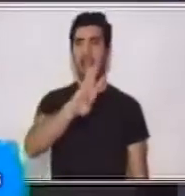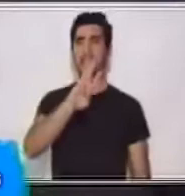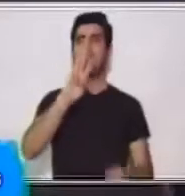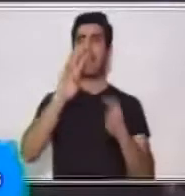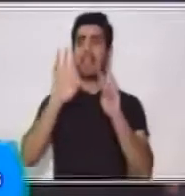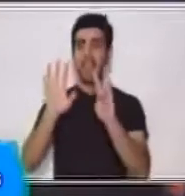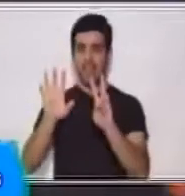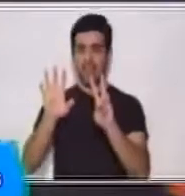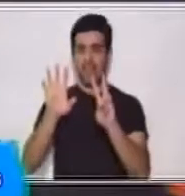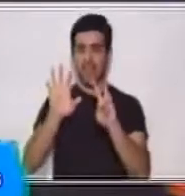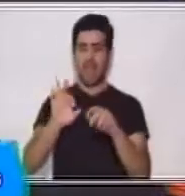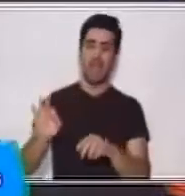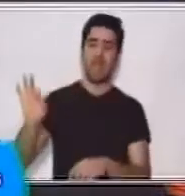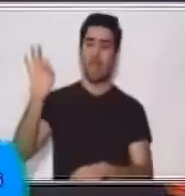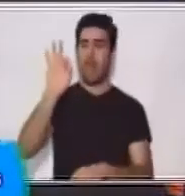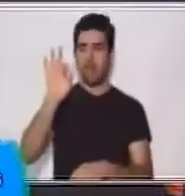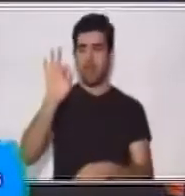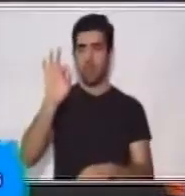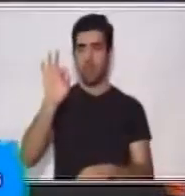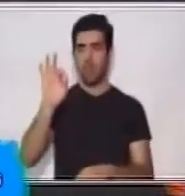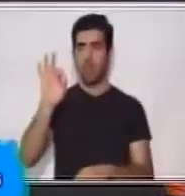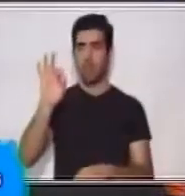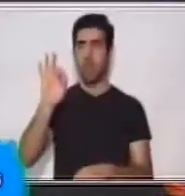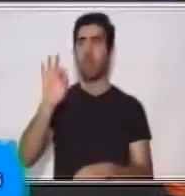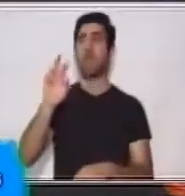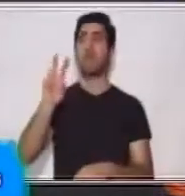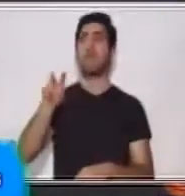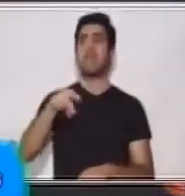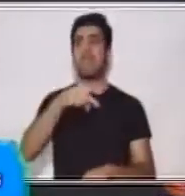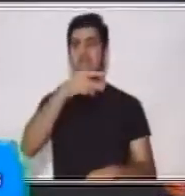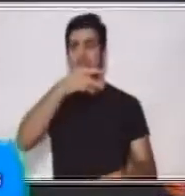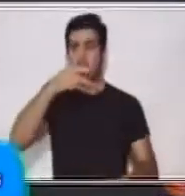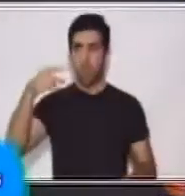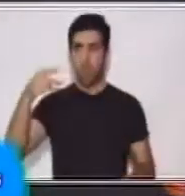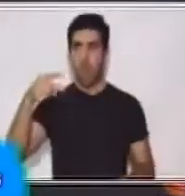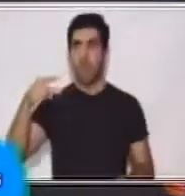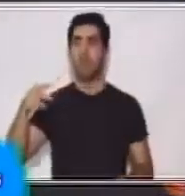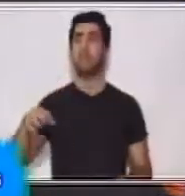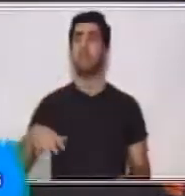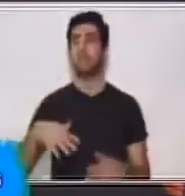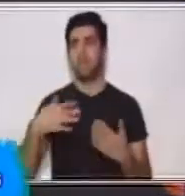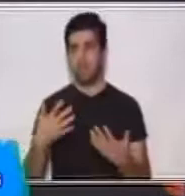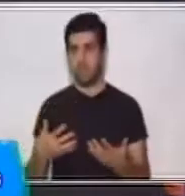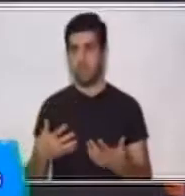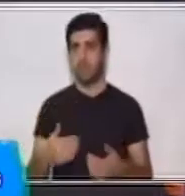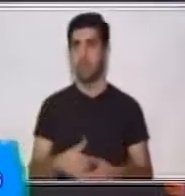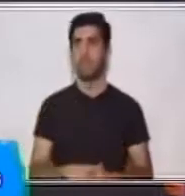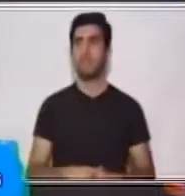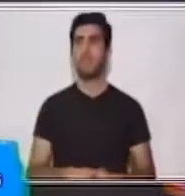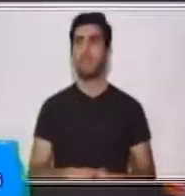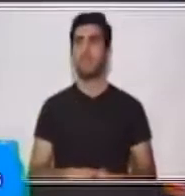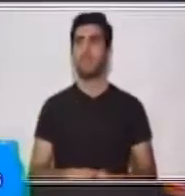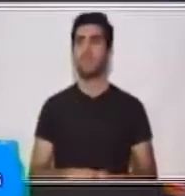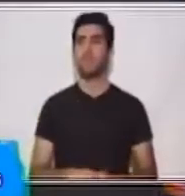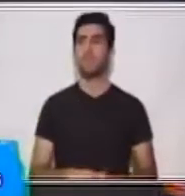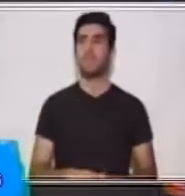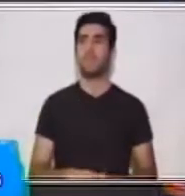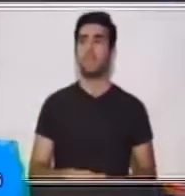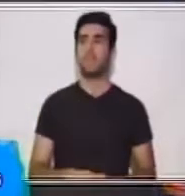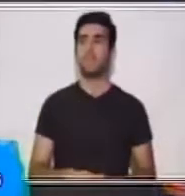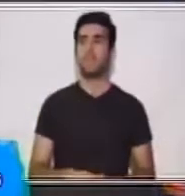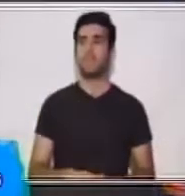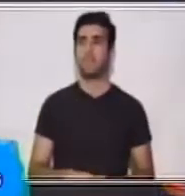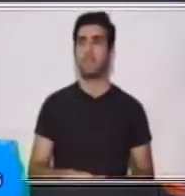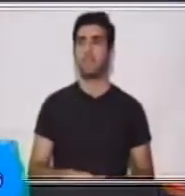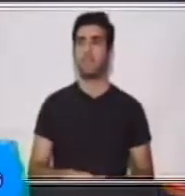de 37 Es el grados, ángulo que estamos tomando en consideración como referencia. ¿verdad? Que va a ser igual